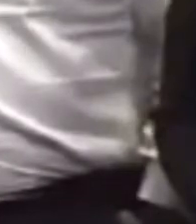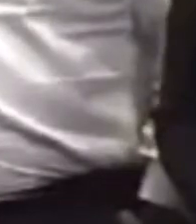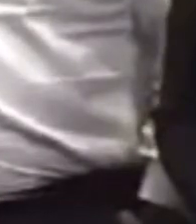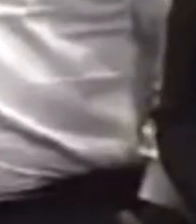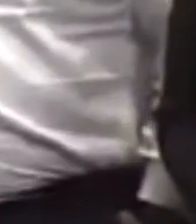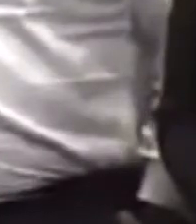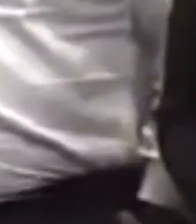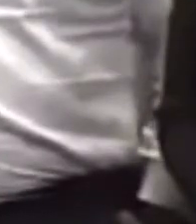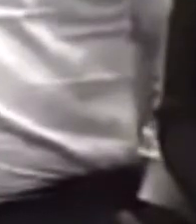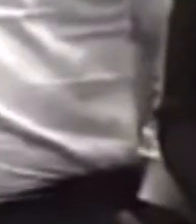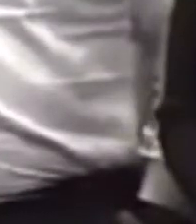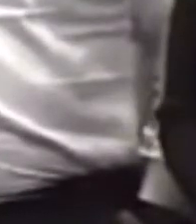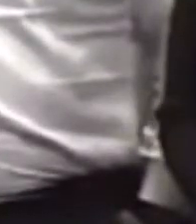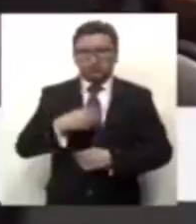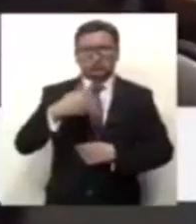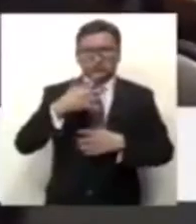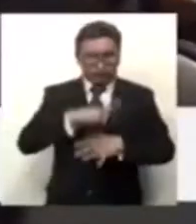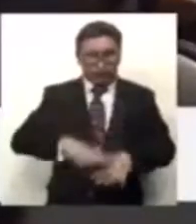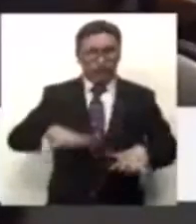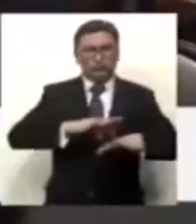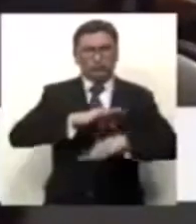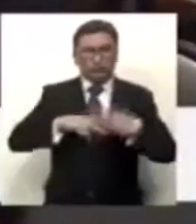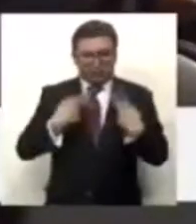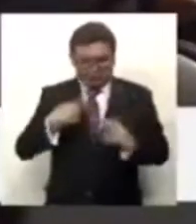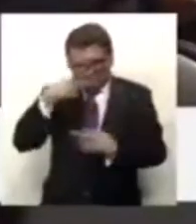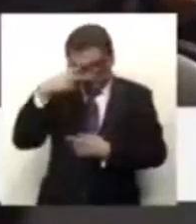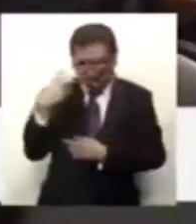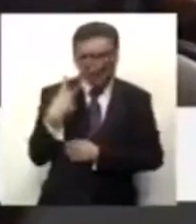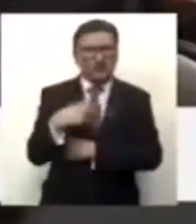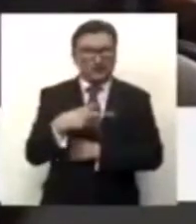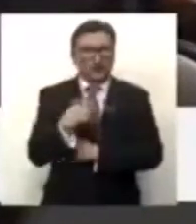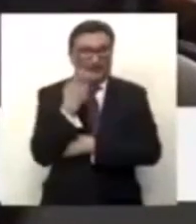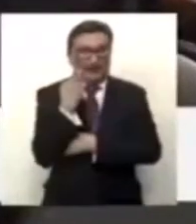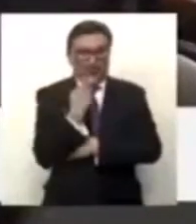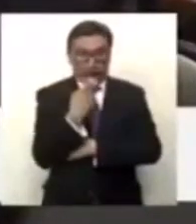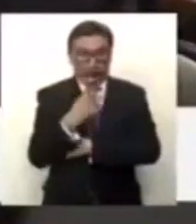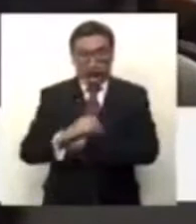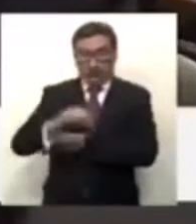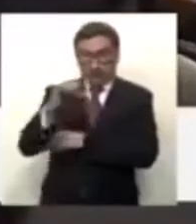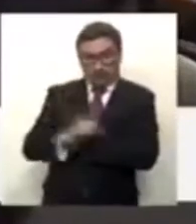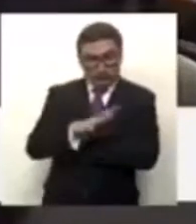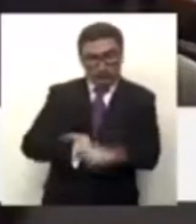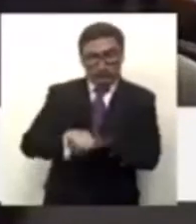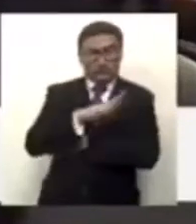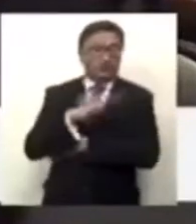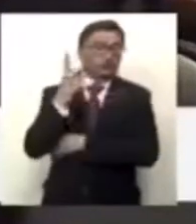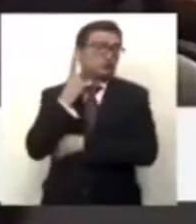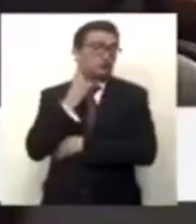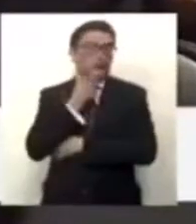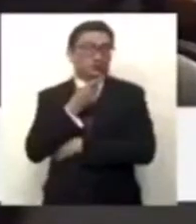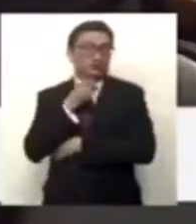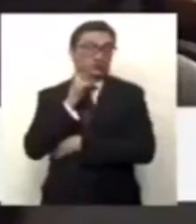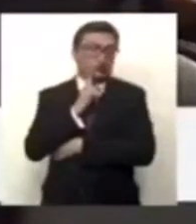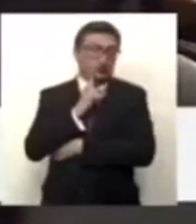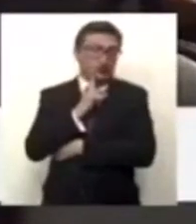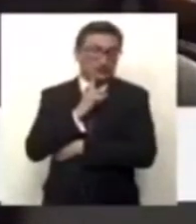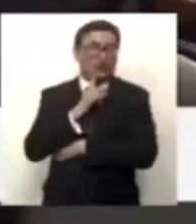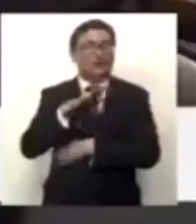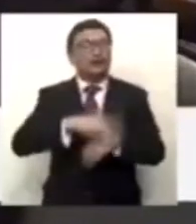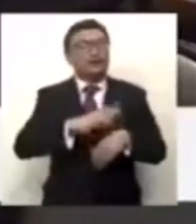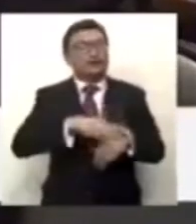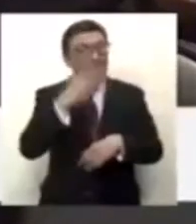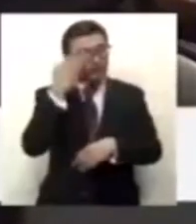del pueblo de México. Y por eso hoy les digo a los diputados y diputadas que